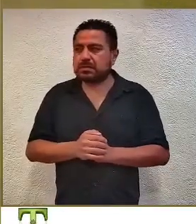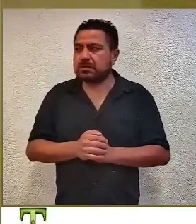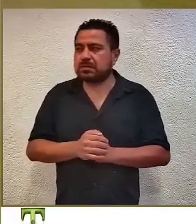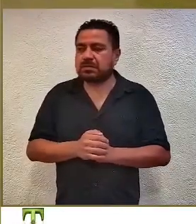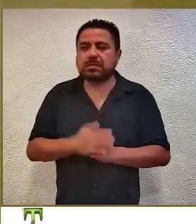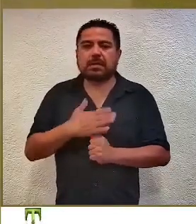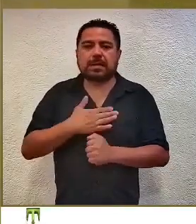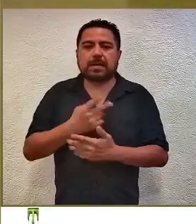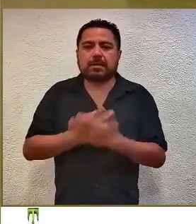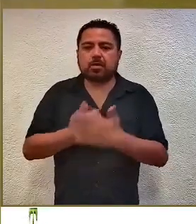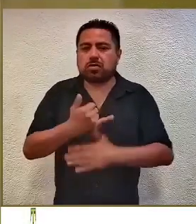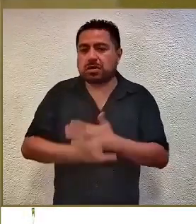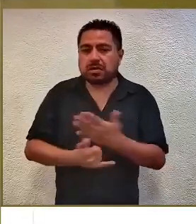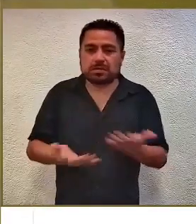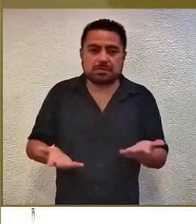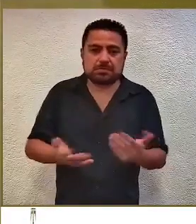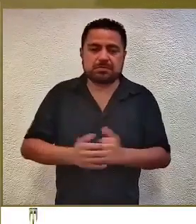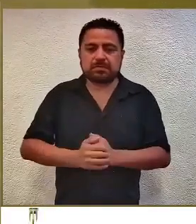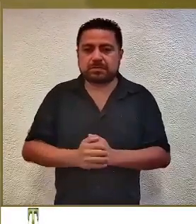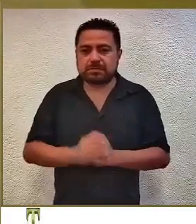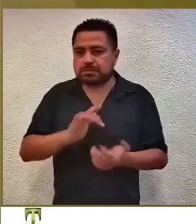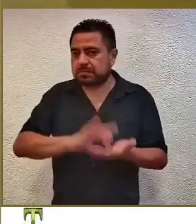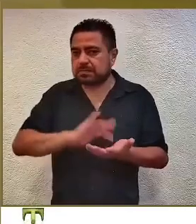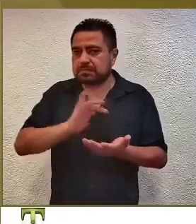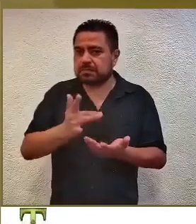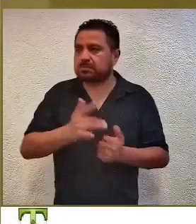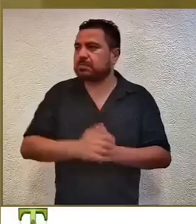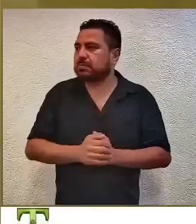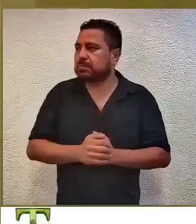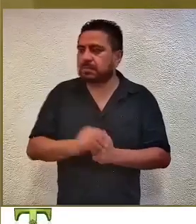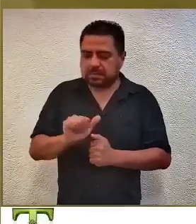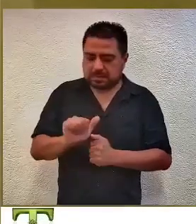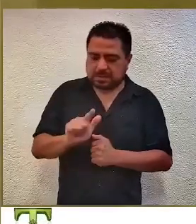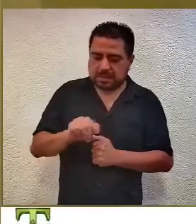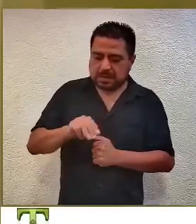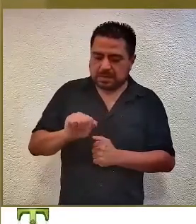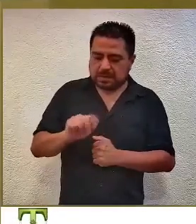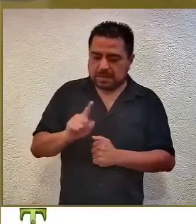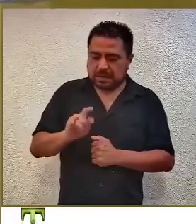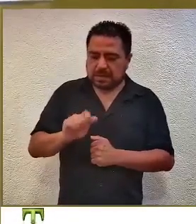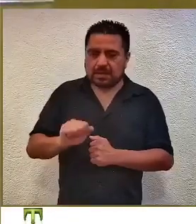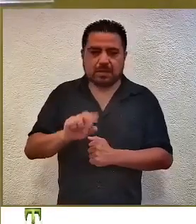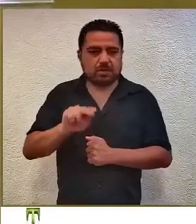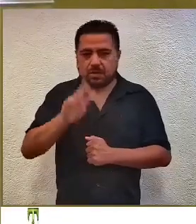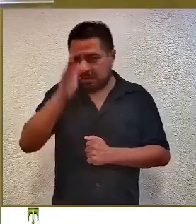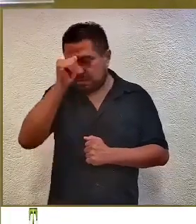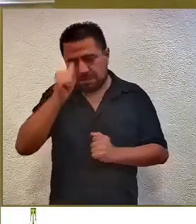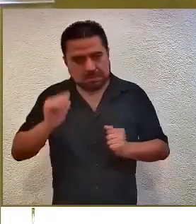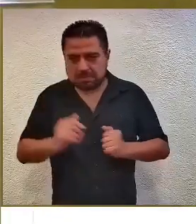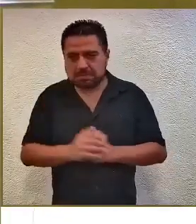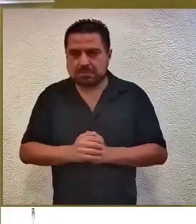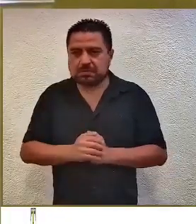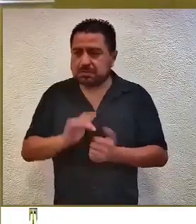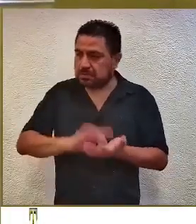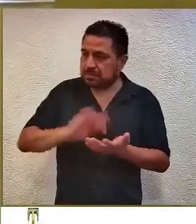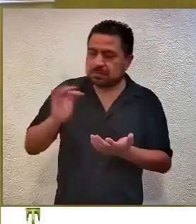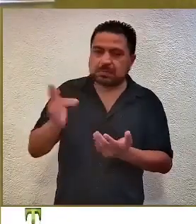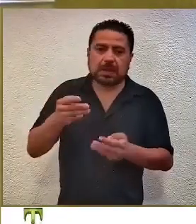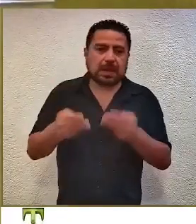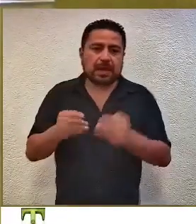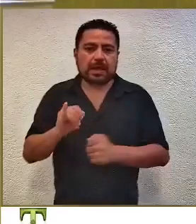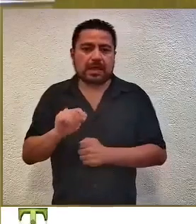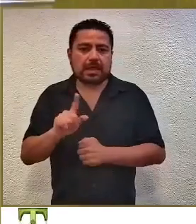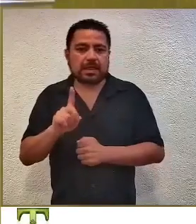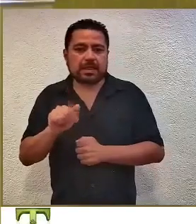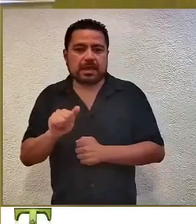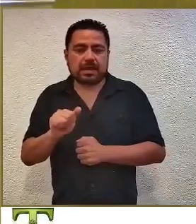Es mi proyecto. Gracias, magistrado. Magistrada Almadelia Eugenio Alcaraz. En contra. Gracias, magistrada. Magistrada de la Rosa